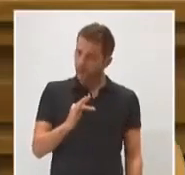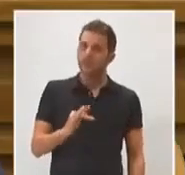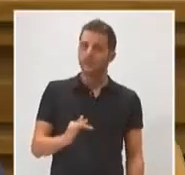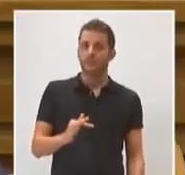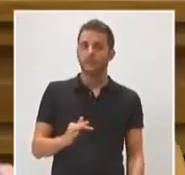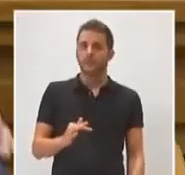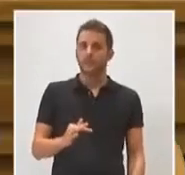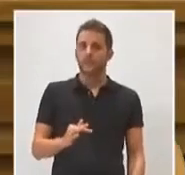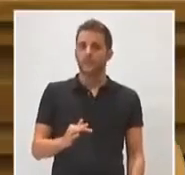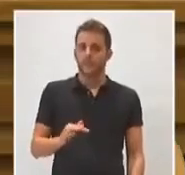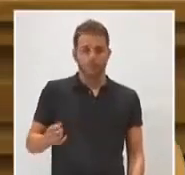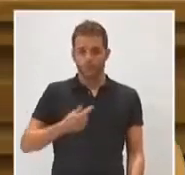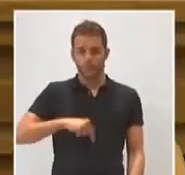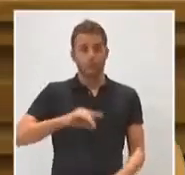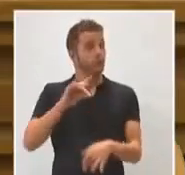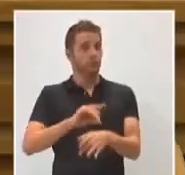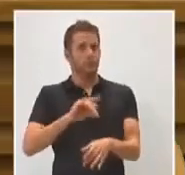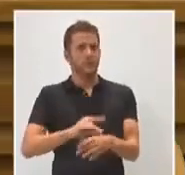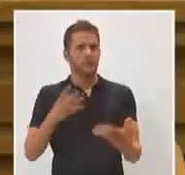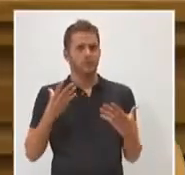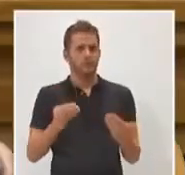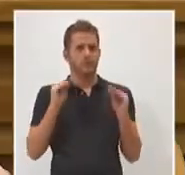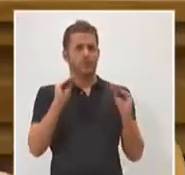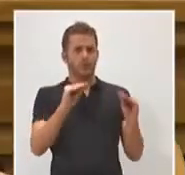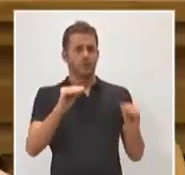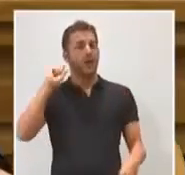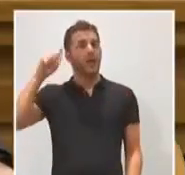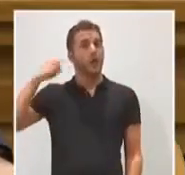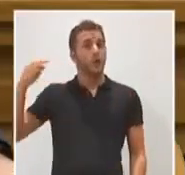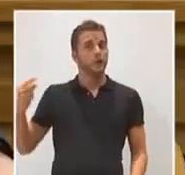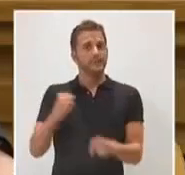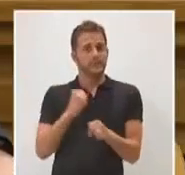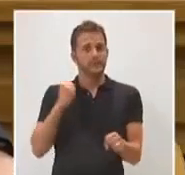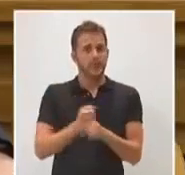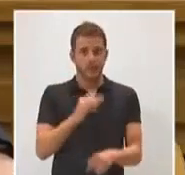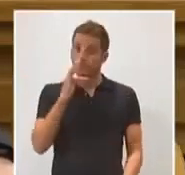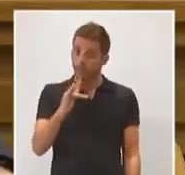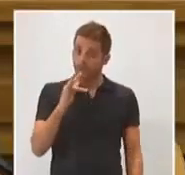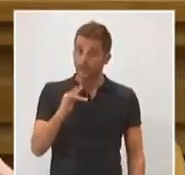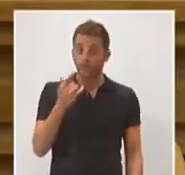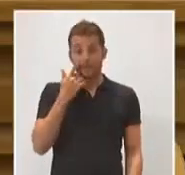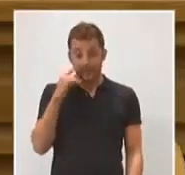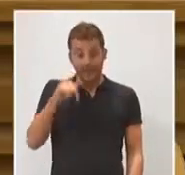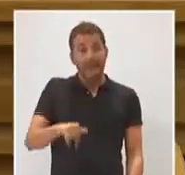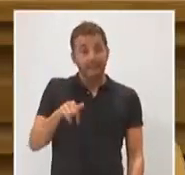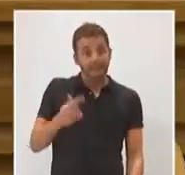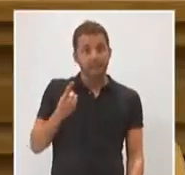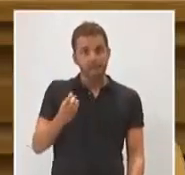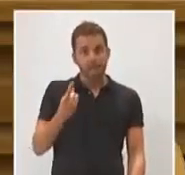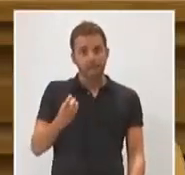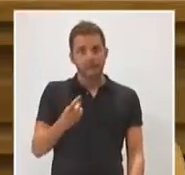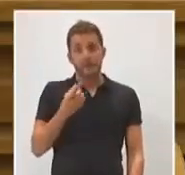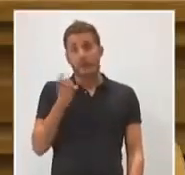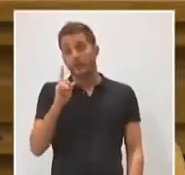hemos formado un montón de médicos que están trabajando en londres y está bien y fíjense lo necesitamos aquí y ya no digo